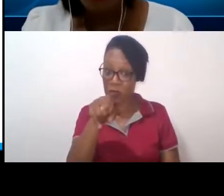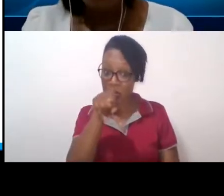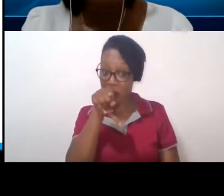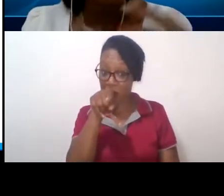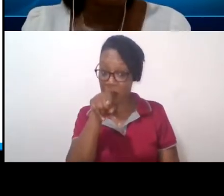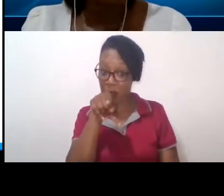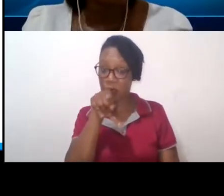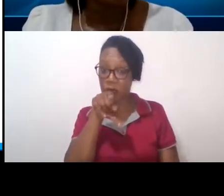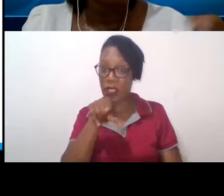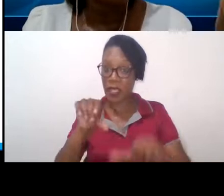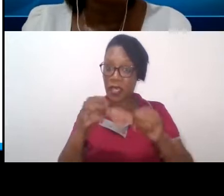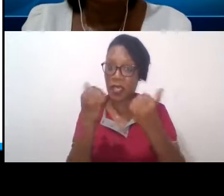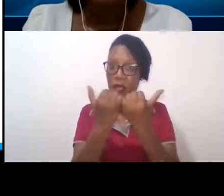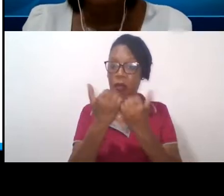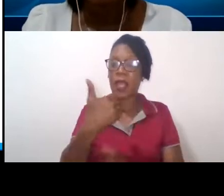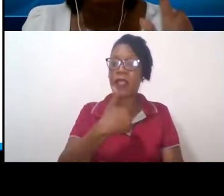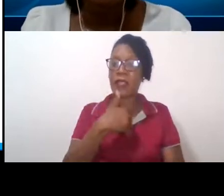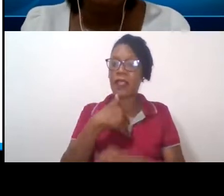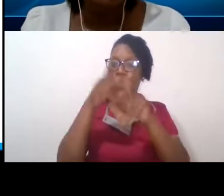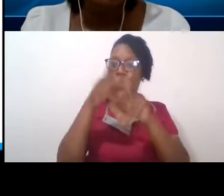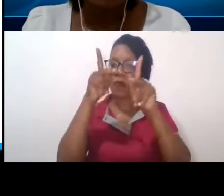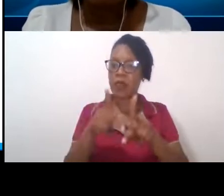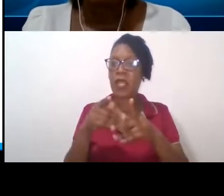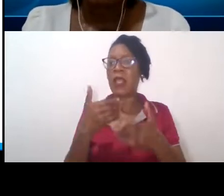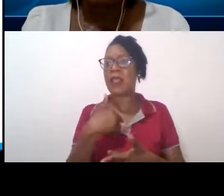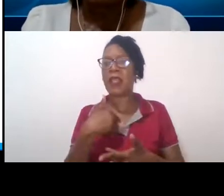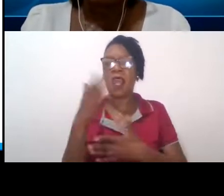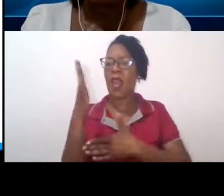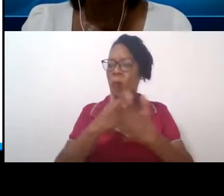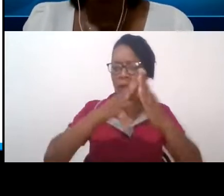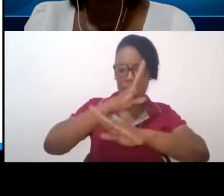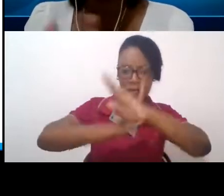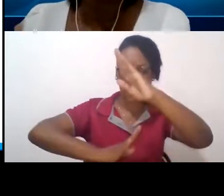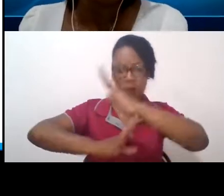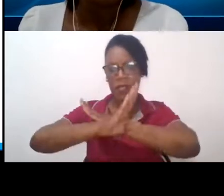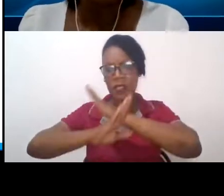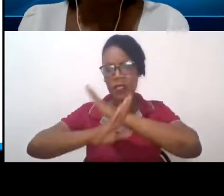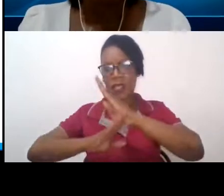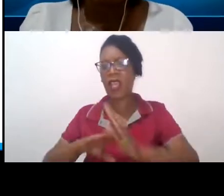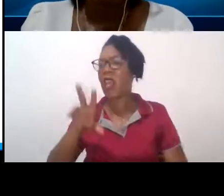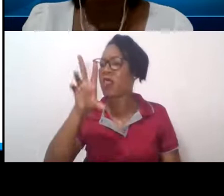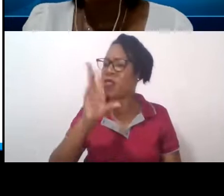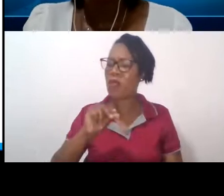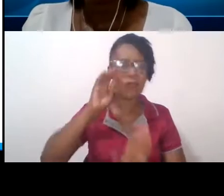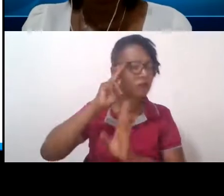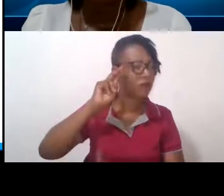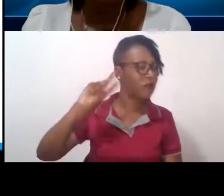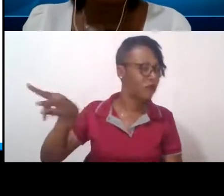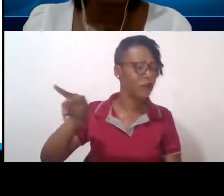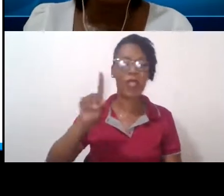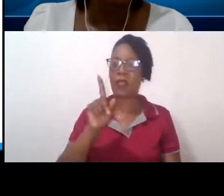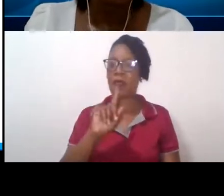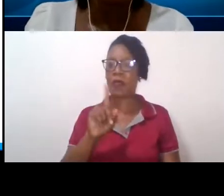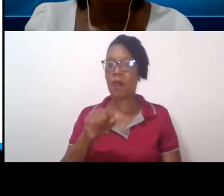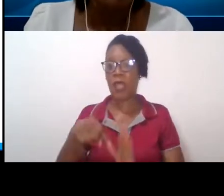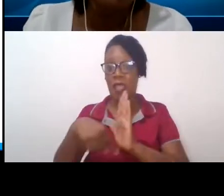y usted tenga una persona que presenta X discapacidad, no lo ignore, porque muchas veces